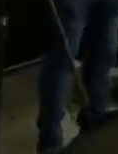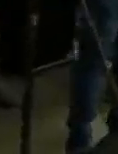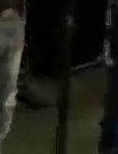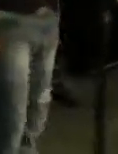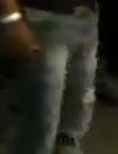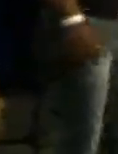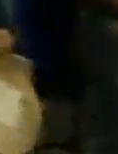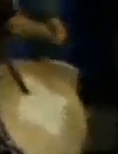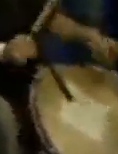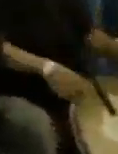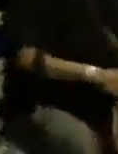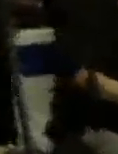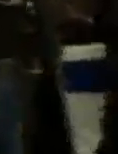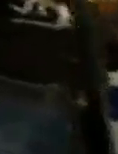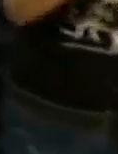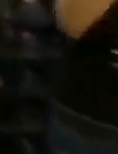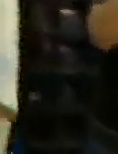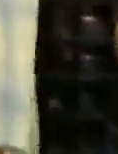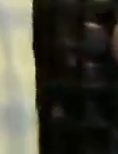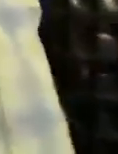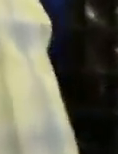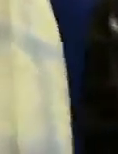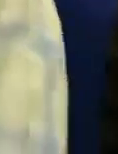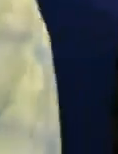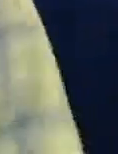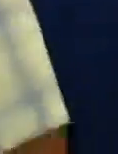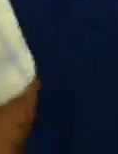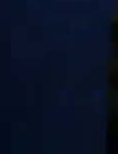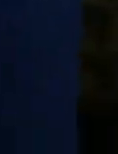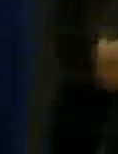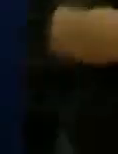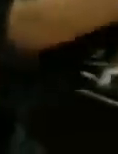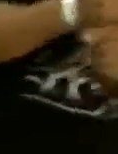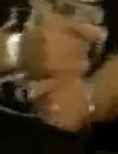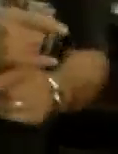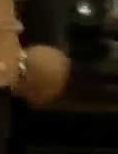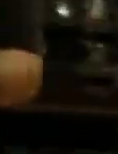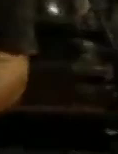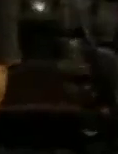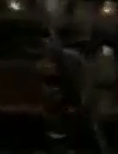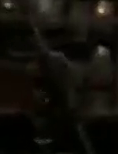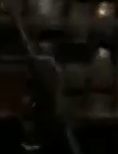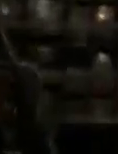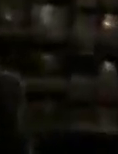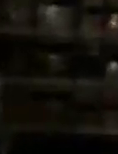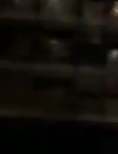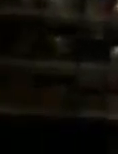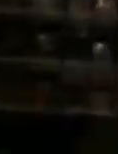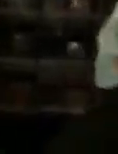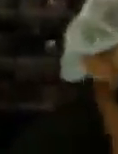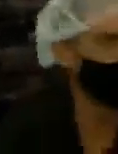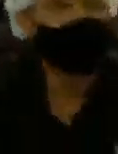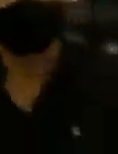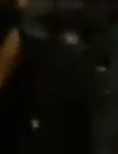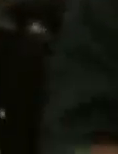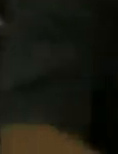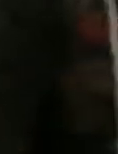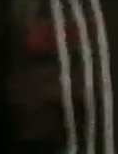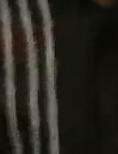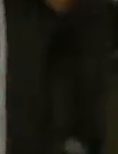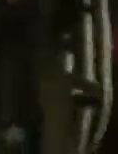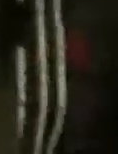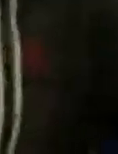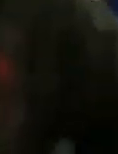y popular con dos tiempos este